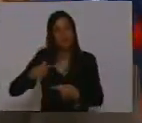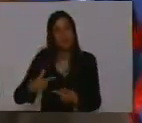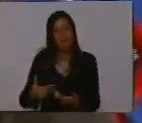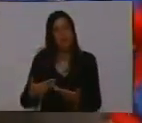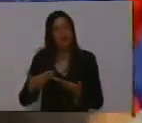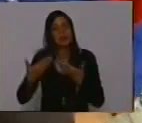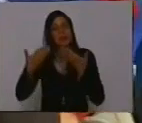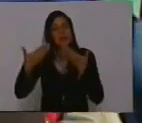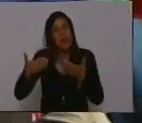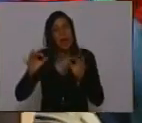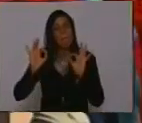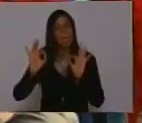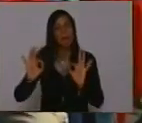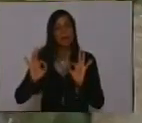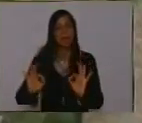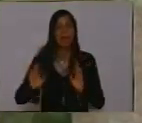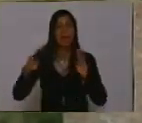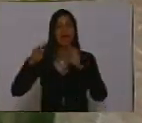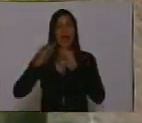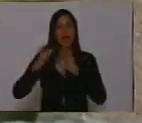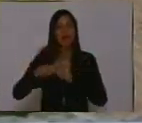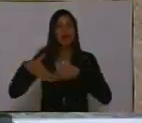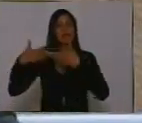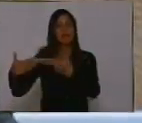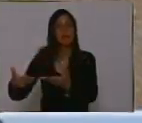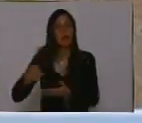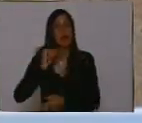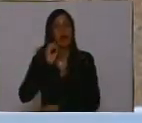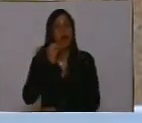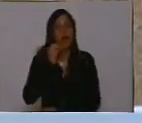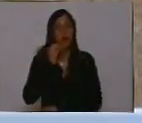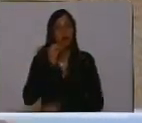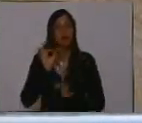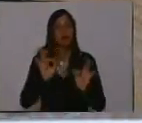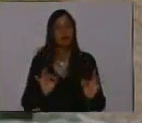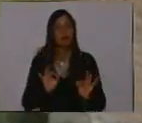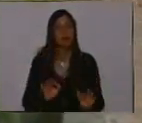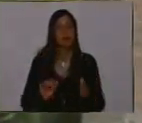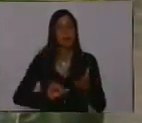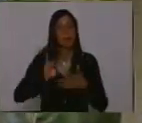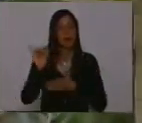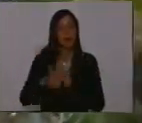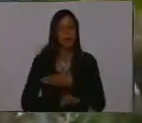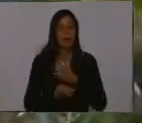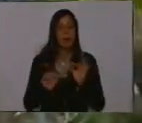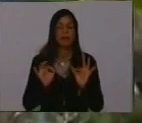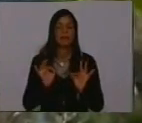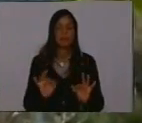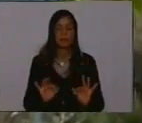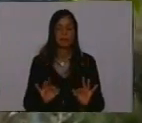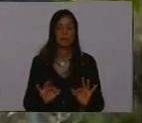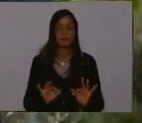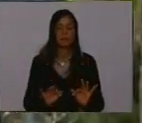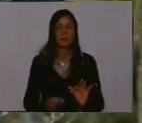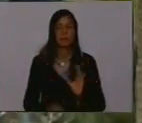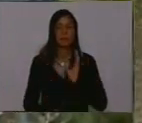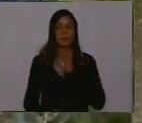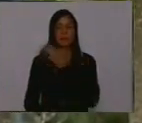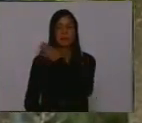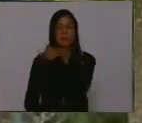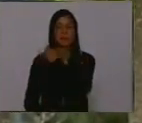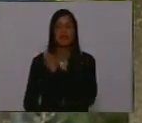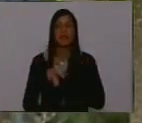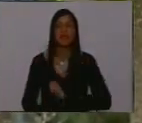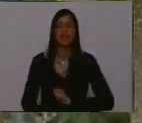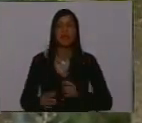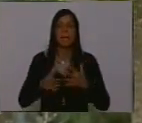condiciones especiales de vivienda para nuestra juventud en el campo. Un programa especial de Barrio Nuevo,